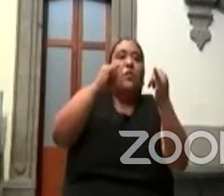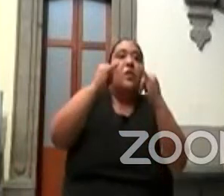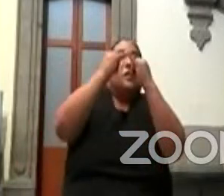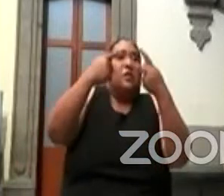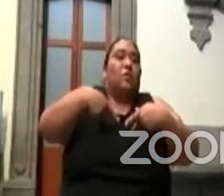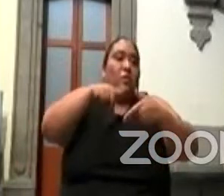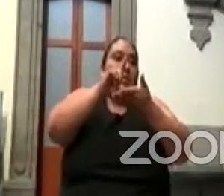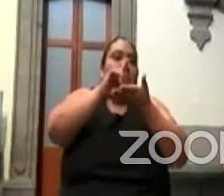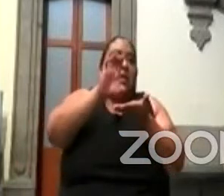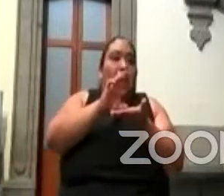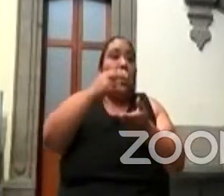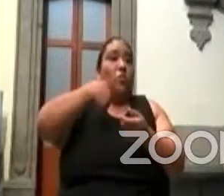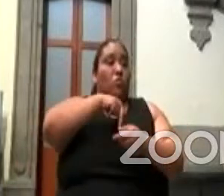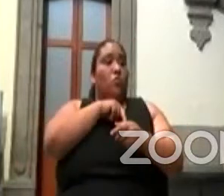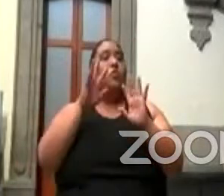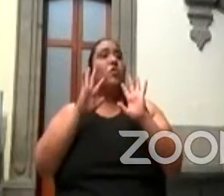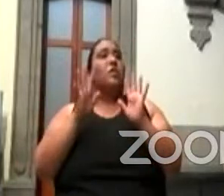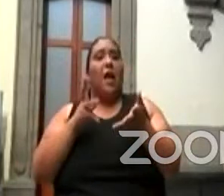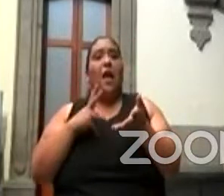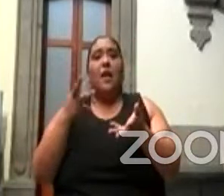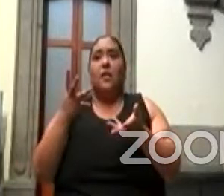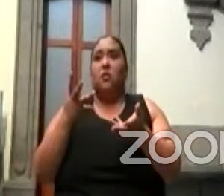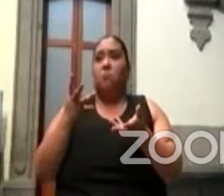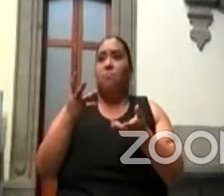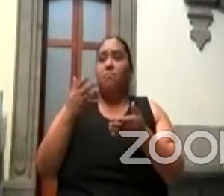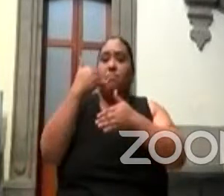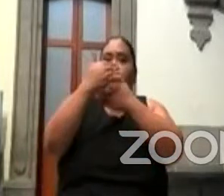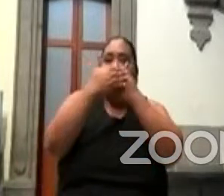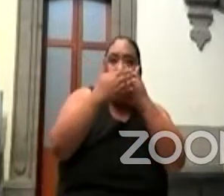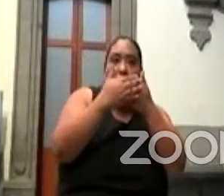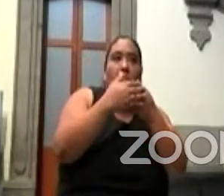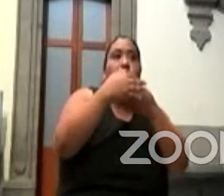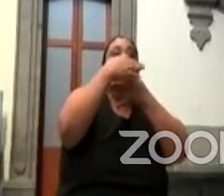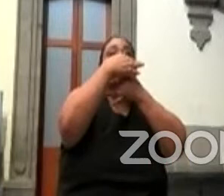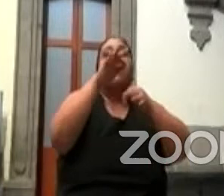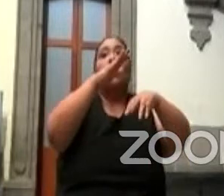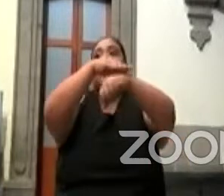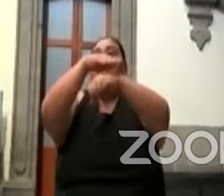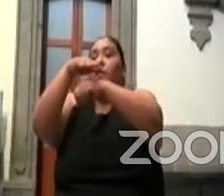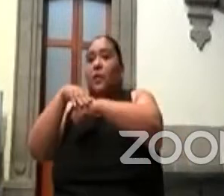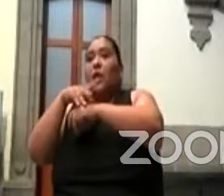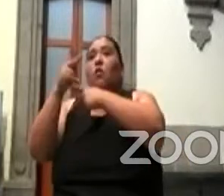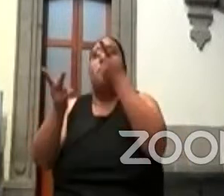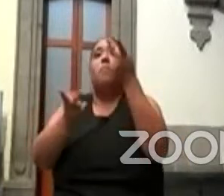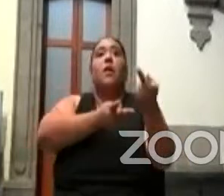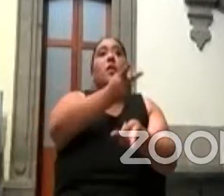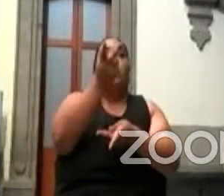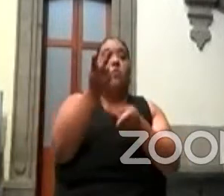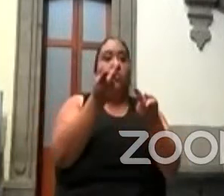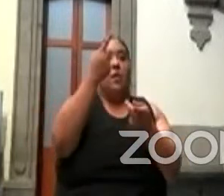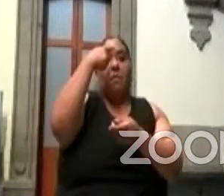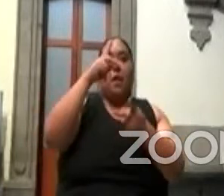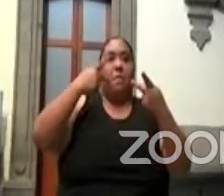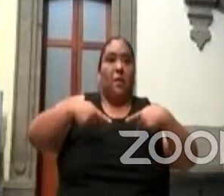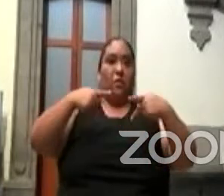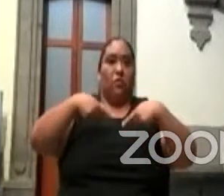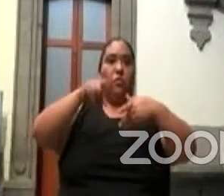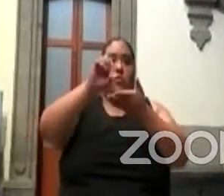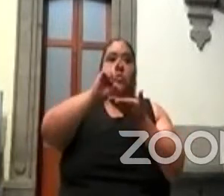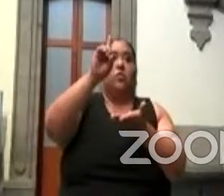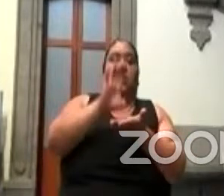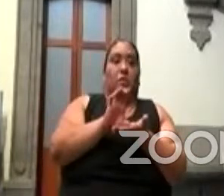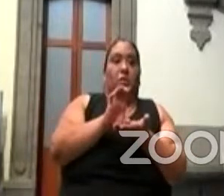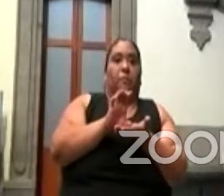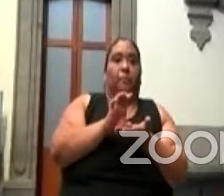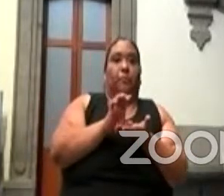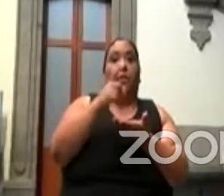ya estamos próximos a presentar la propuesta de mecanismo de consulta para personas con discapacidad